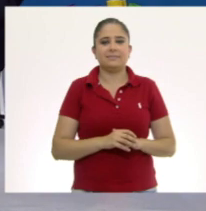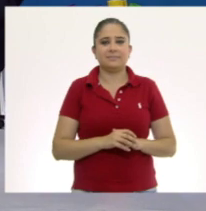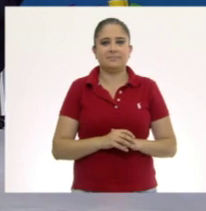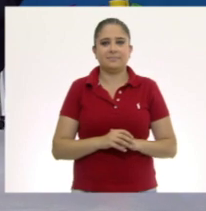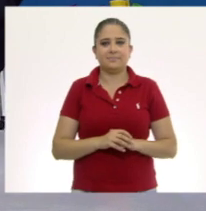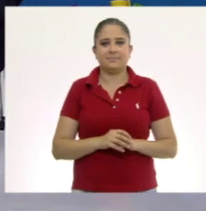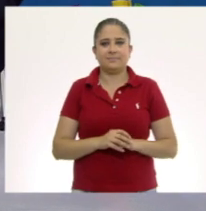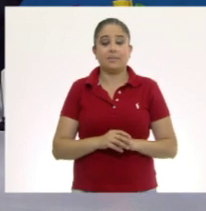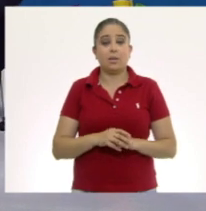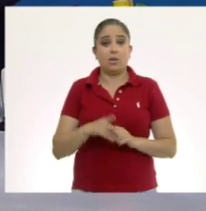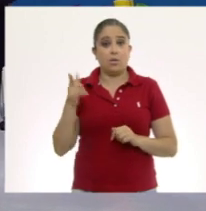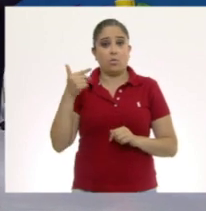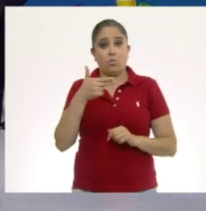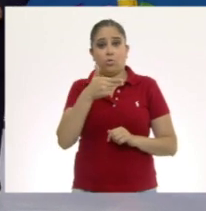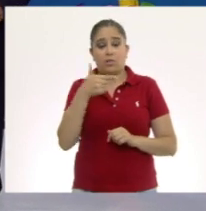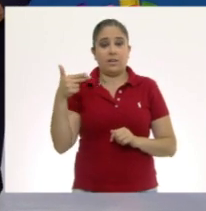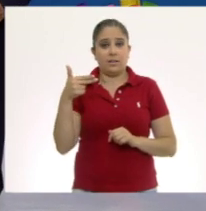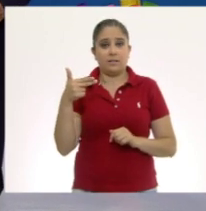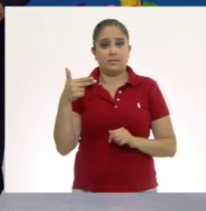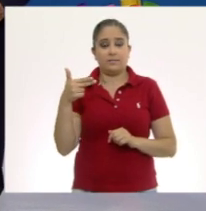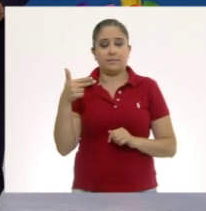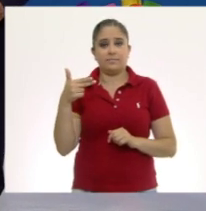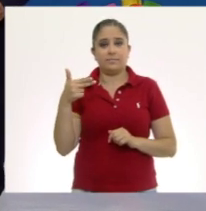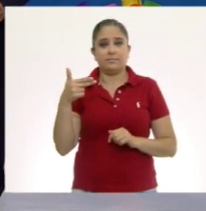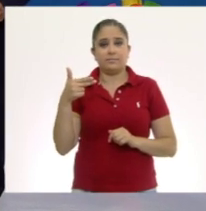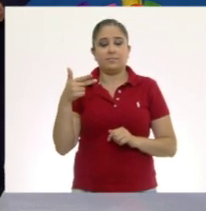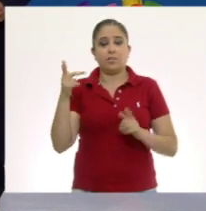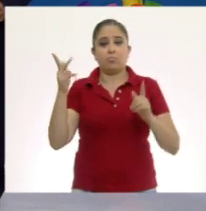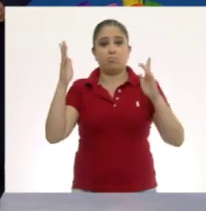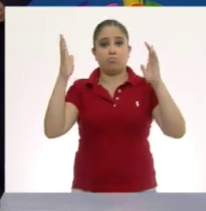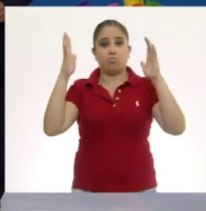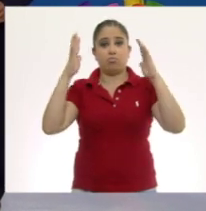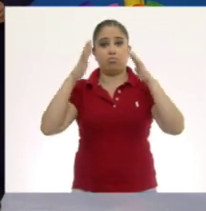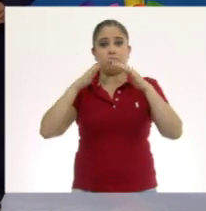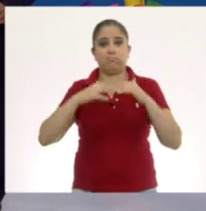es de un hotel que se cayó.